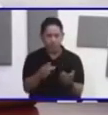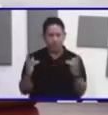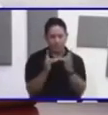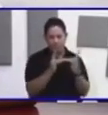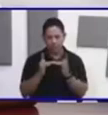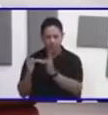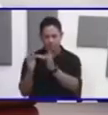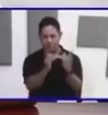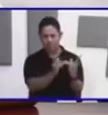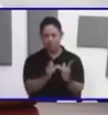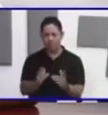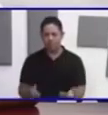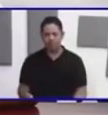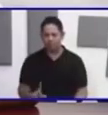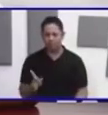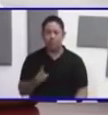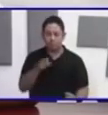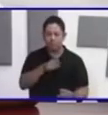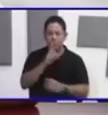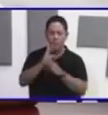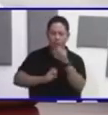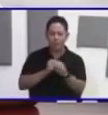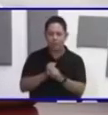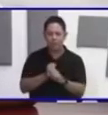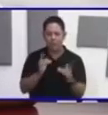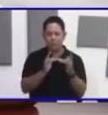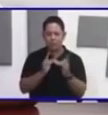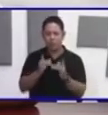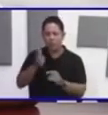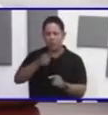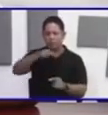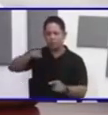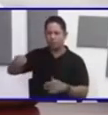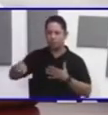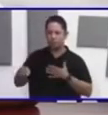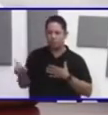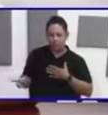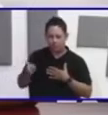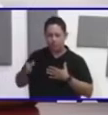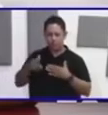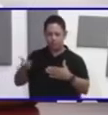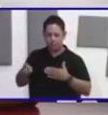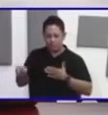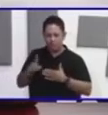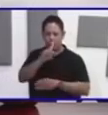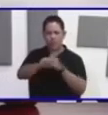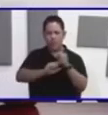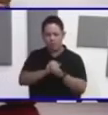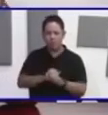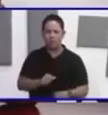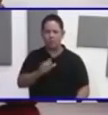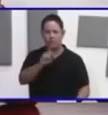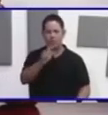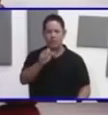de 2 años. Los equipos de signos vitales, respiradores, concentradores, tienen garantía de 1 año.